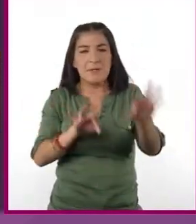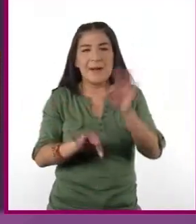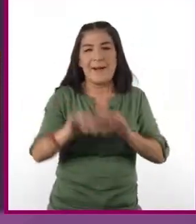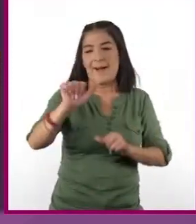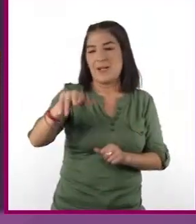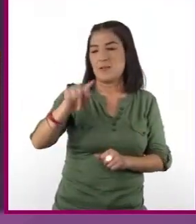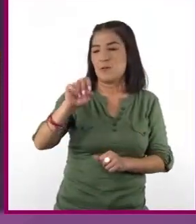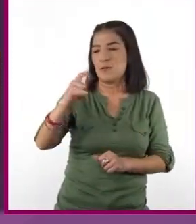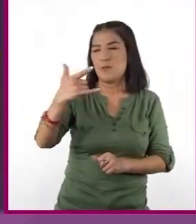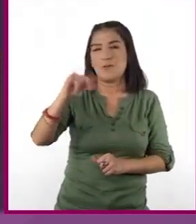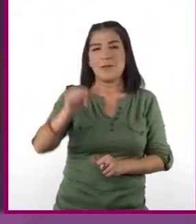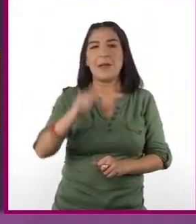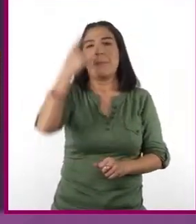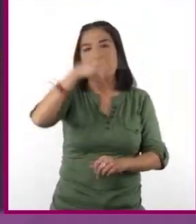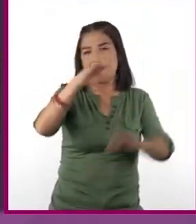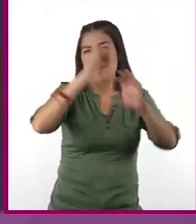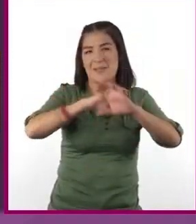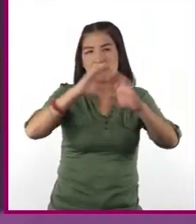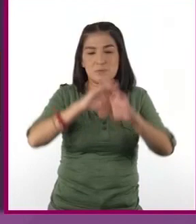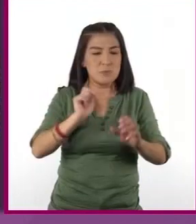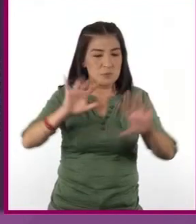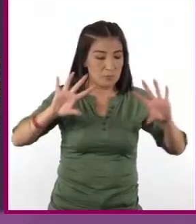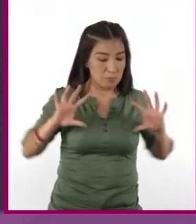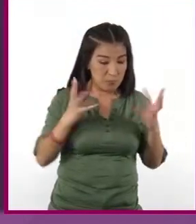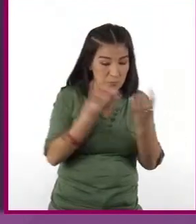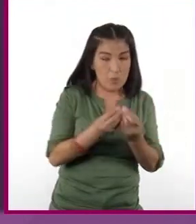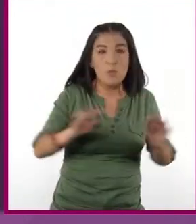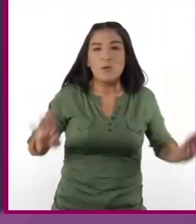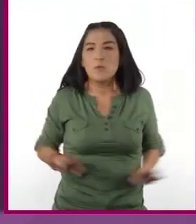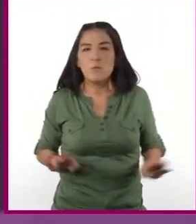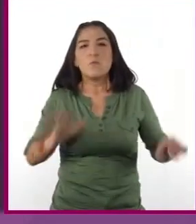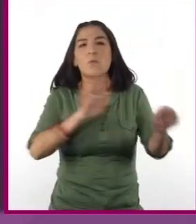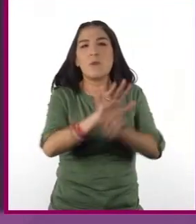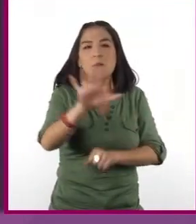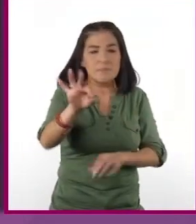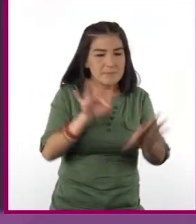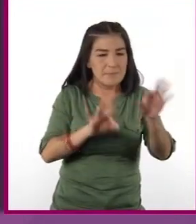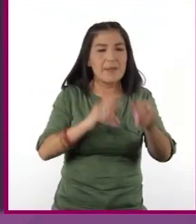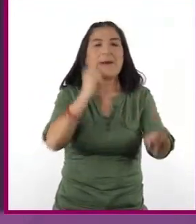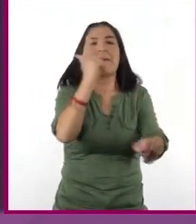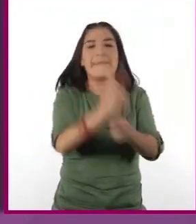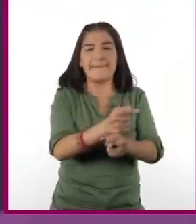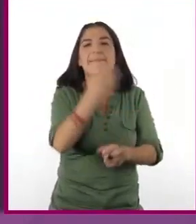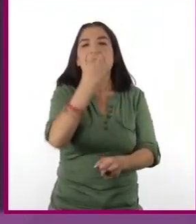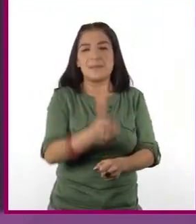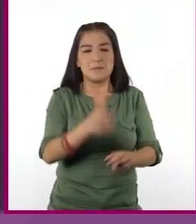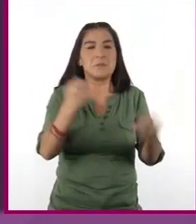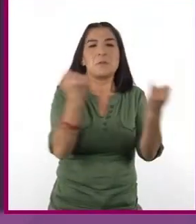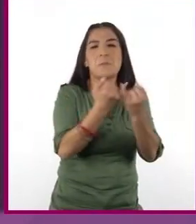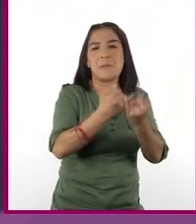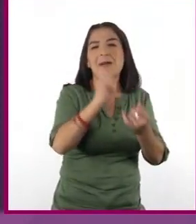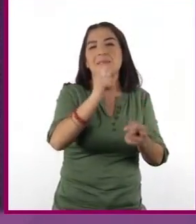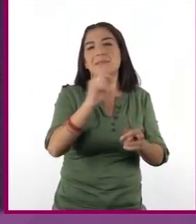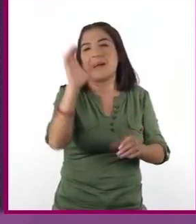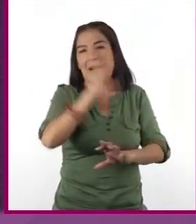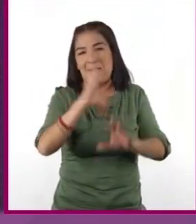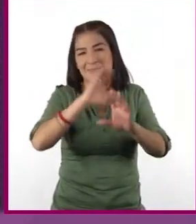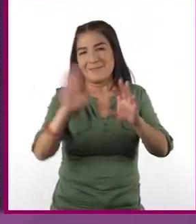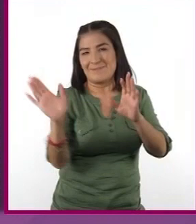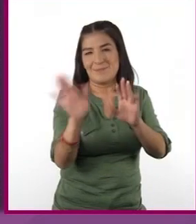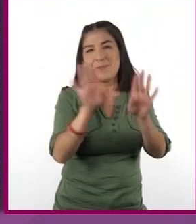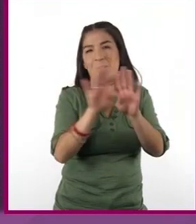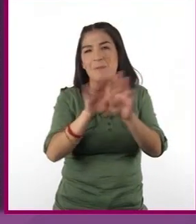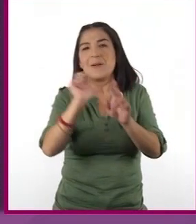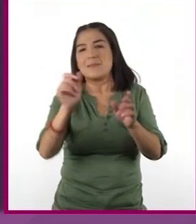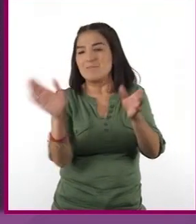antología de canciones, es decir, establecerán categorías que ayuden a identificar los elementos que son comunes a las canciones.